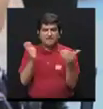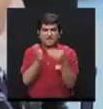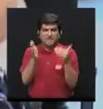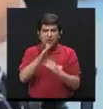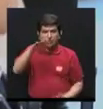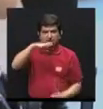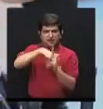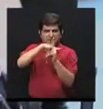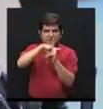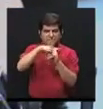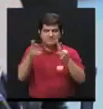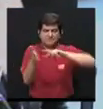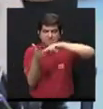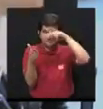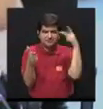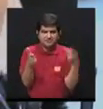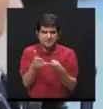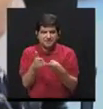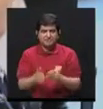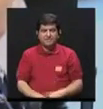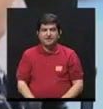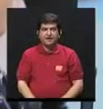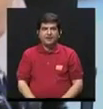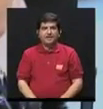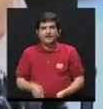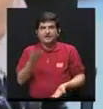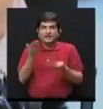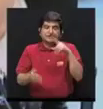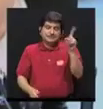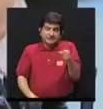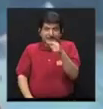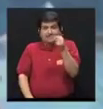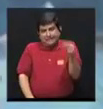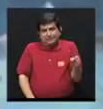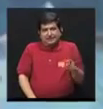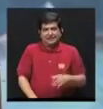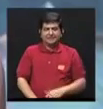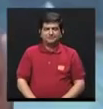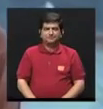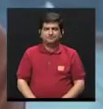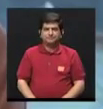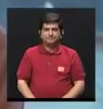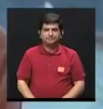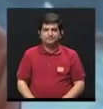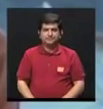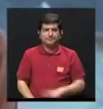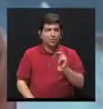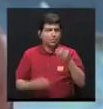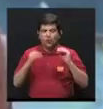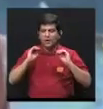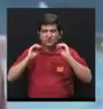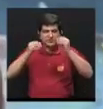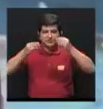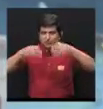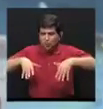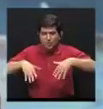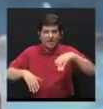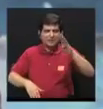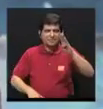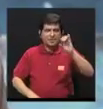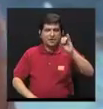es, digamos, ir eliminando, ¿no? No es biomasa sobrante. No es biomasa sobrante en ningún